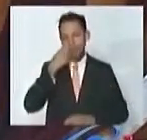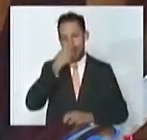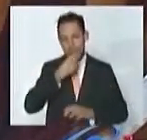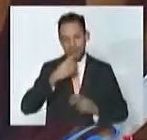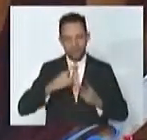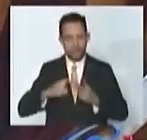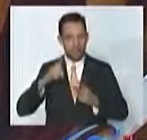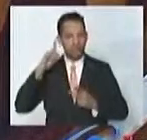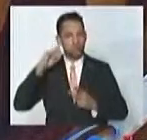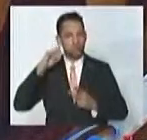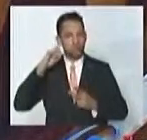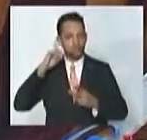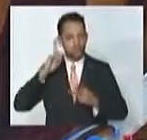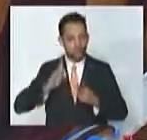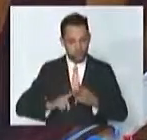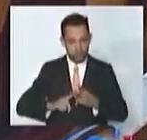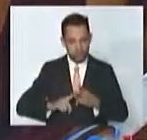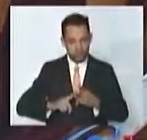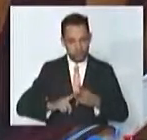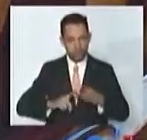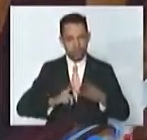escucha,